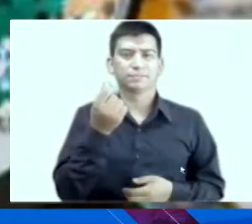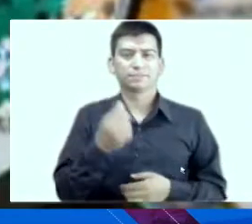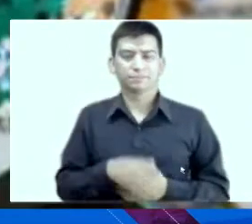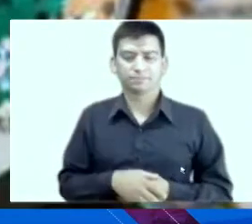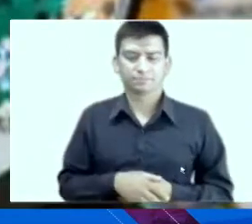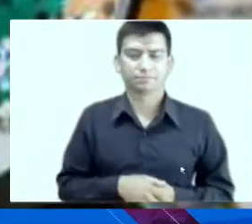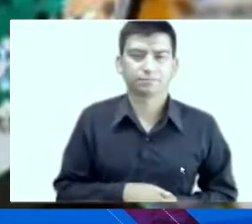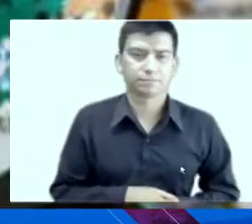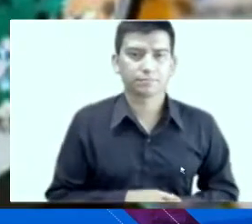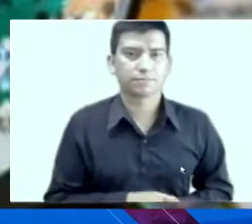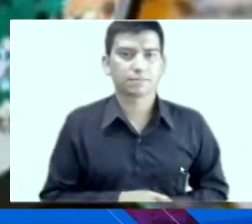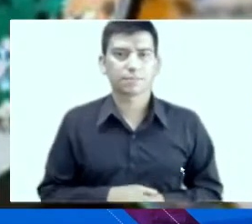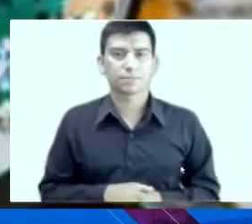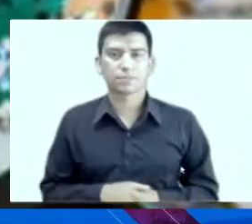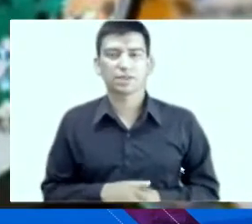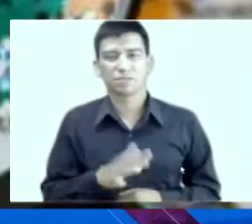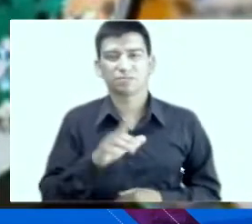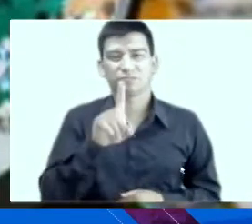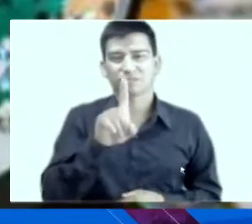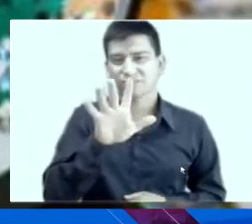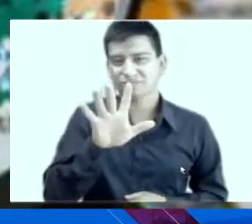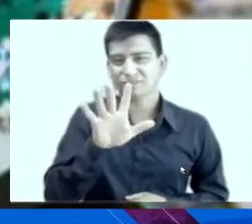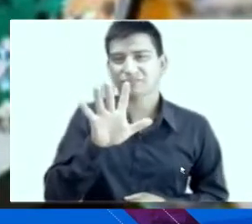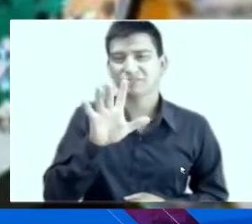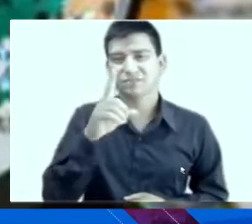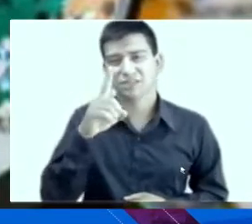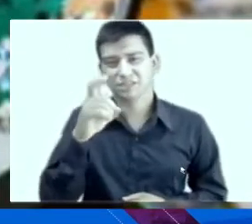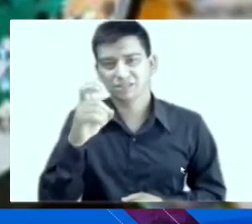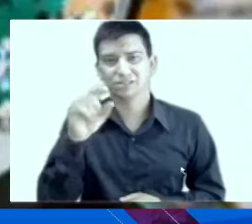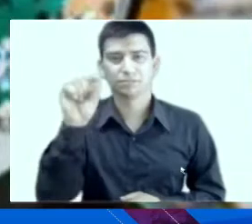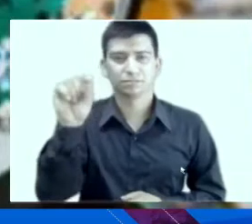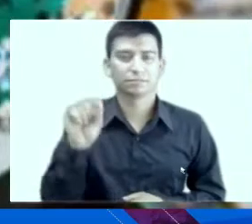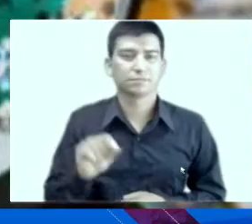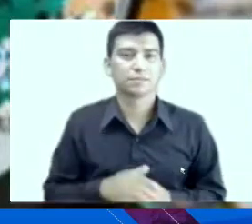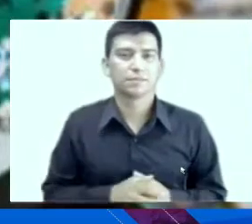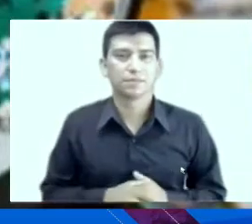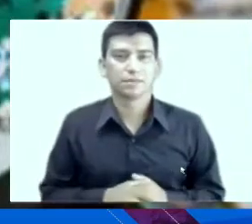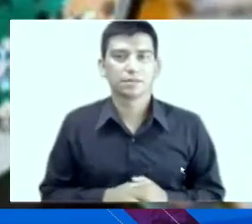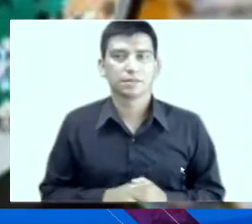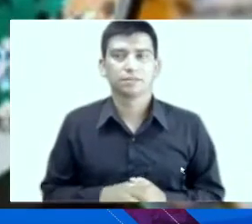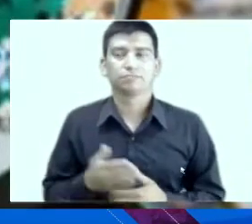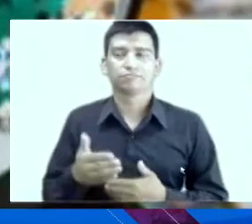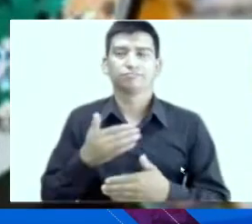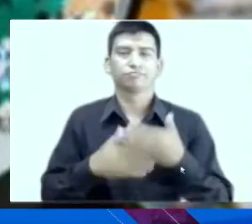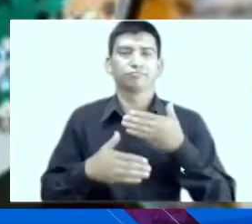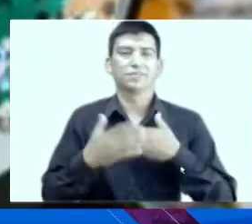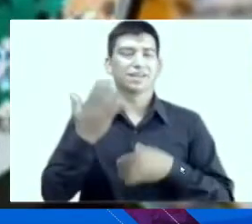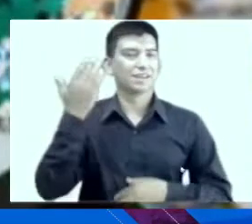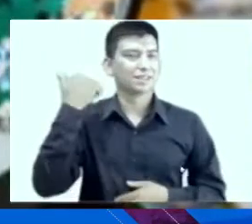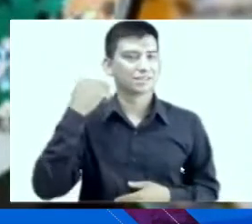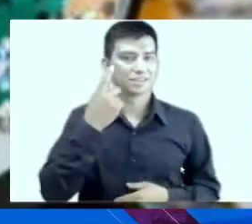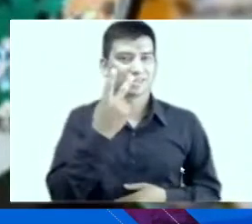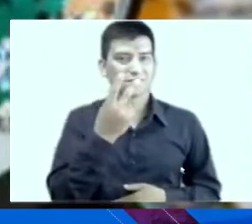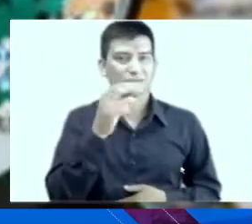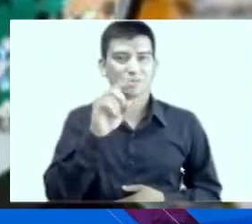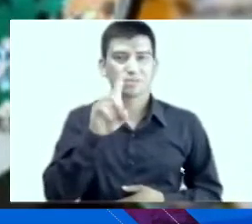un incremento alrededor del 15-17%, lo cual nos retrotrae a la misma situación del 2014, cuando efectivamente se